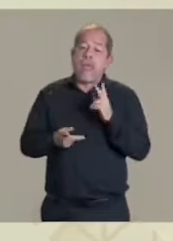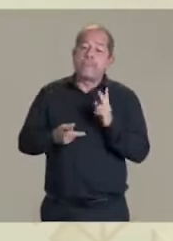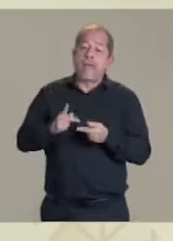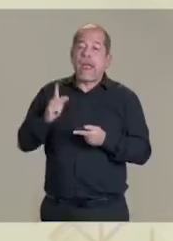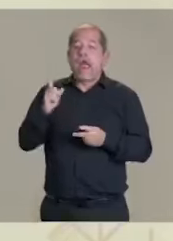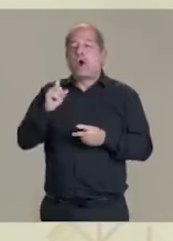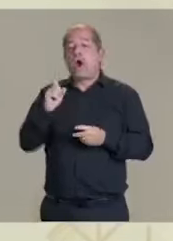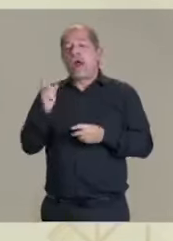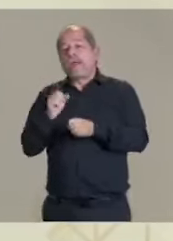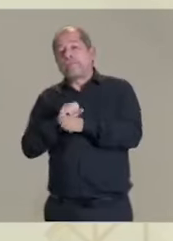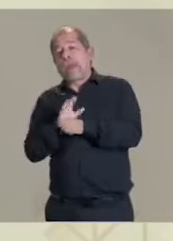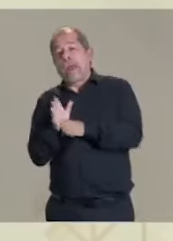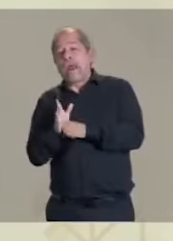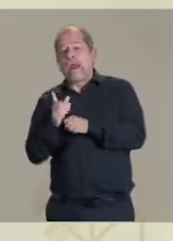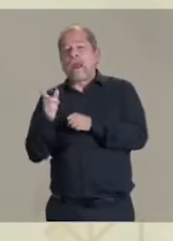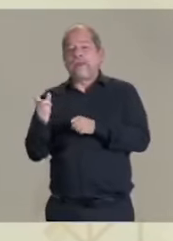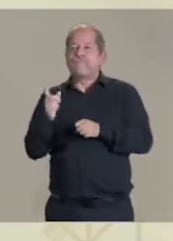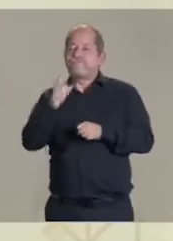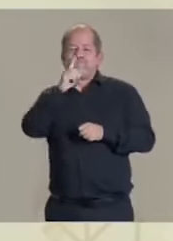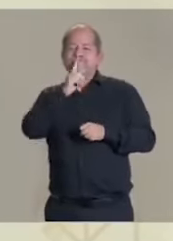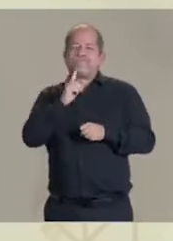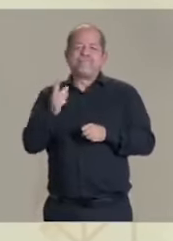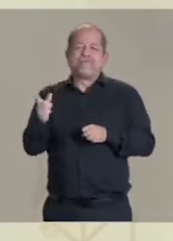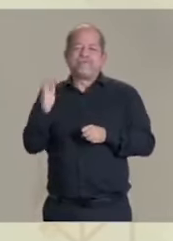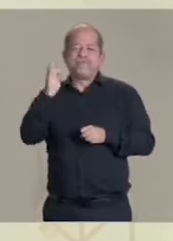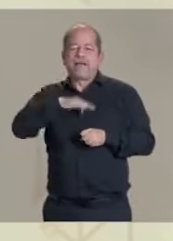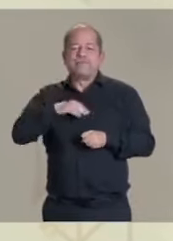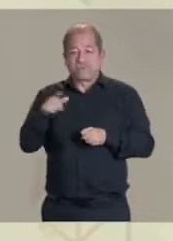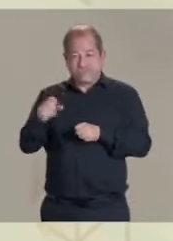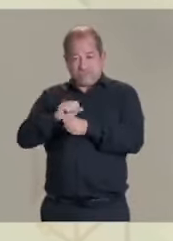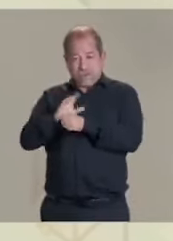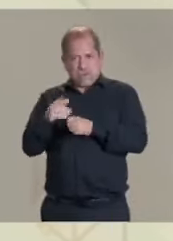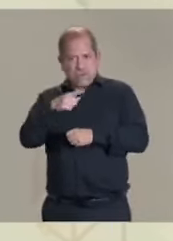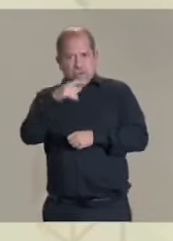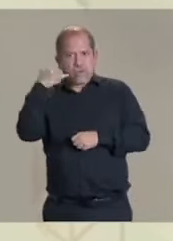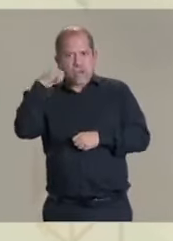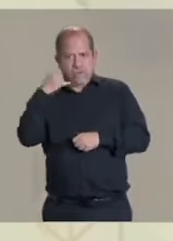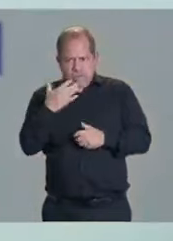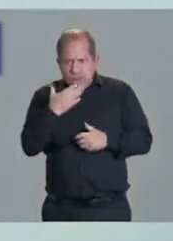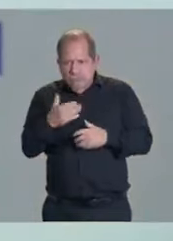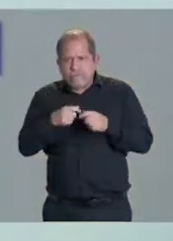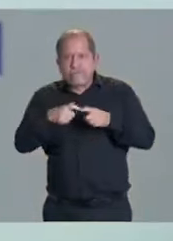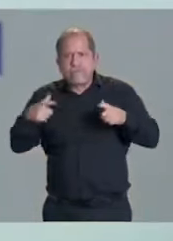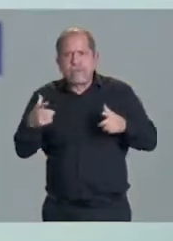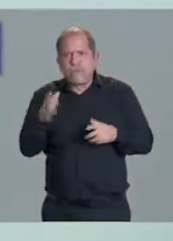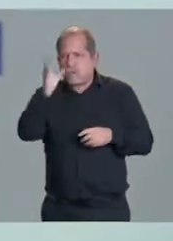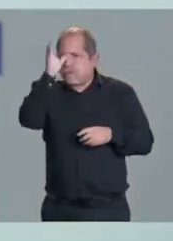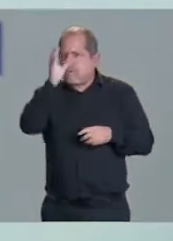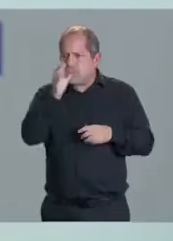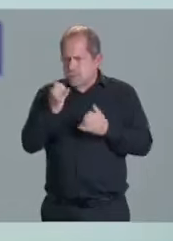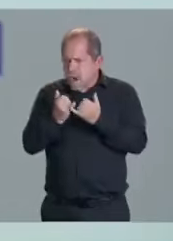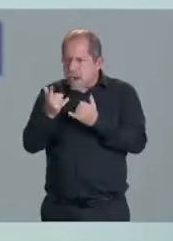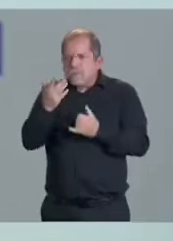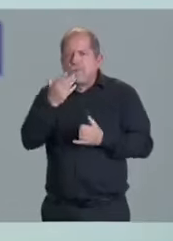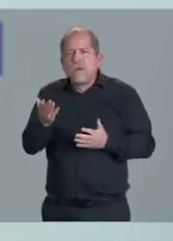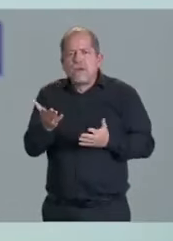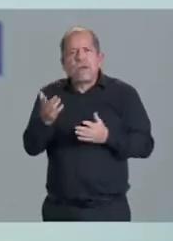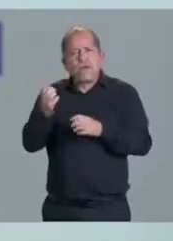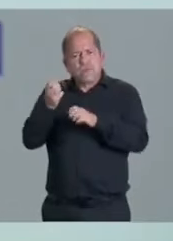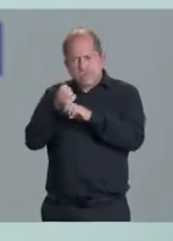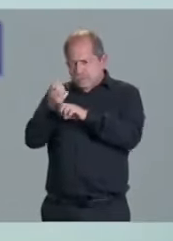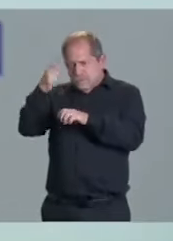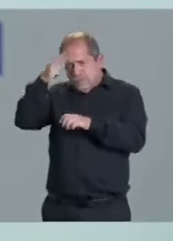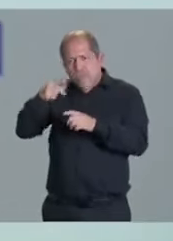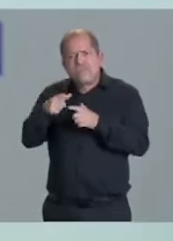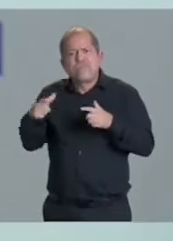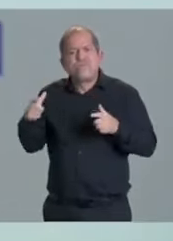la pandemia todos los estados lo tuvieron. Yucatán creció, Coahuila creció, el Estado de México creció y la Ciudad